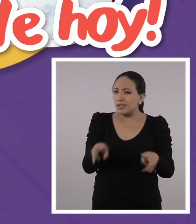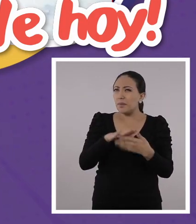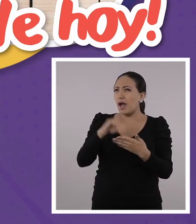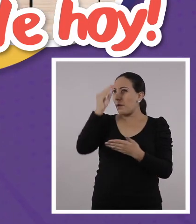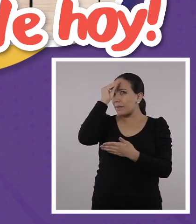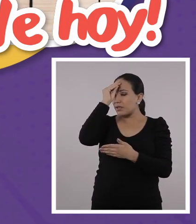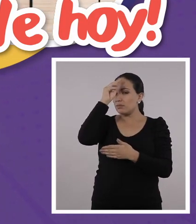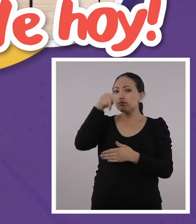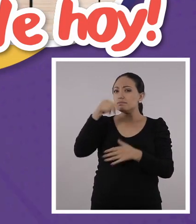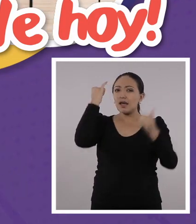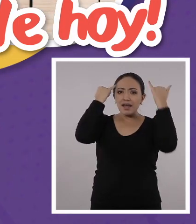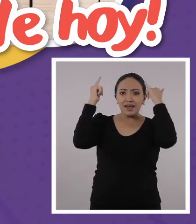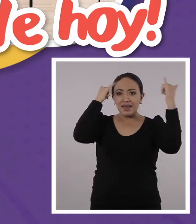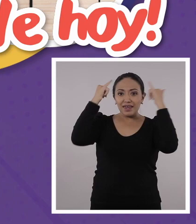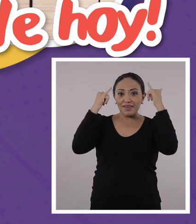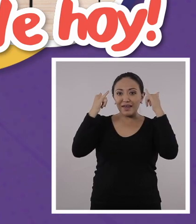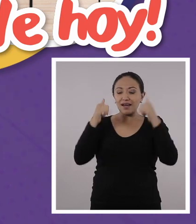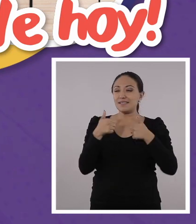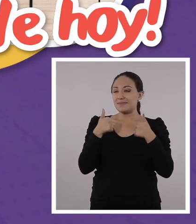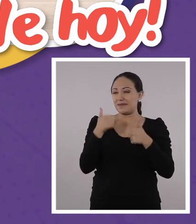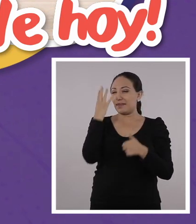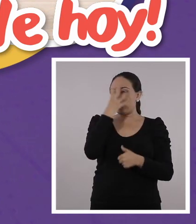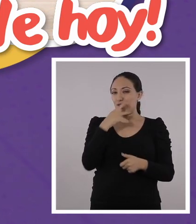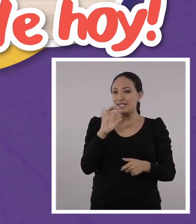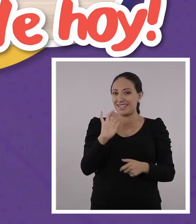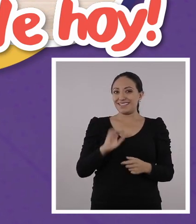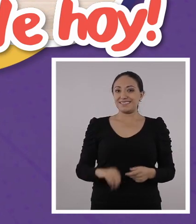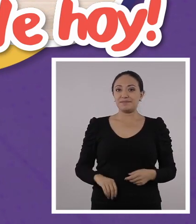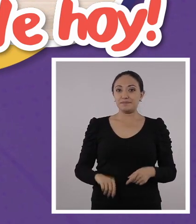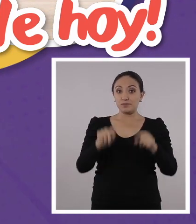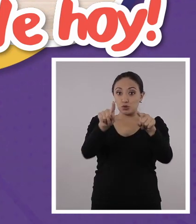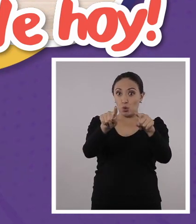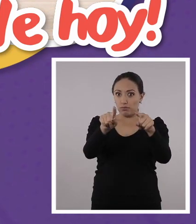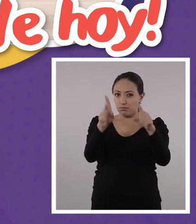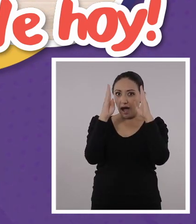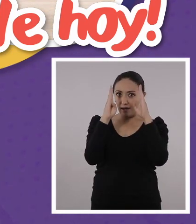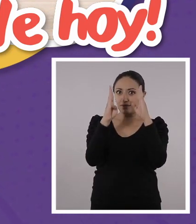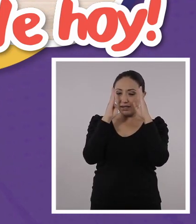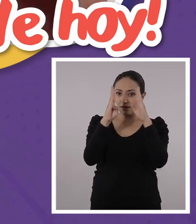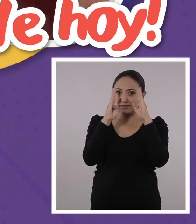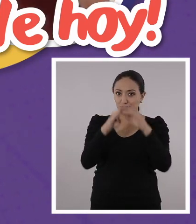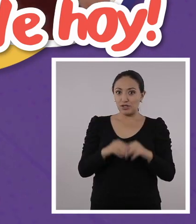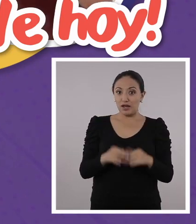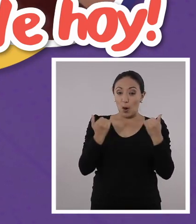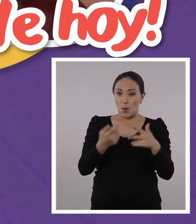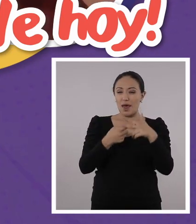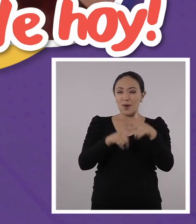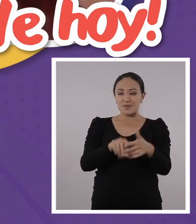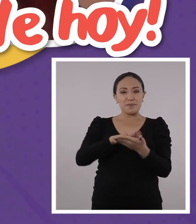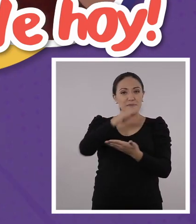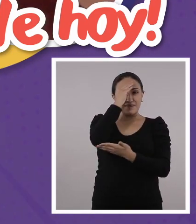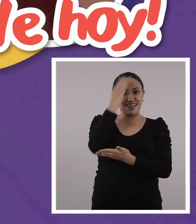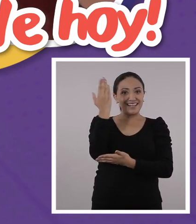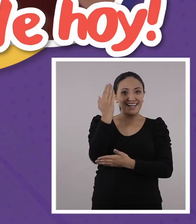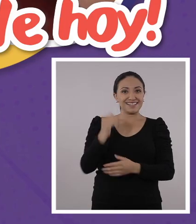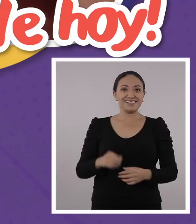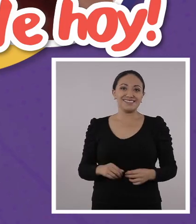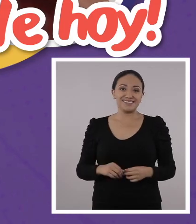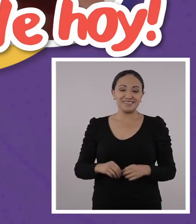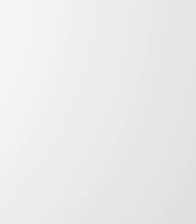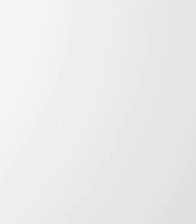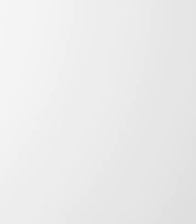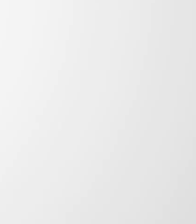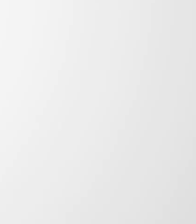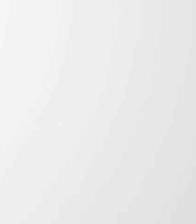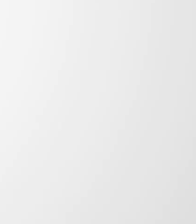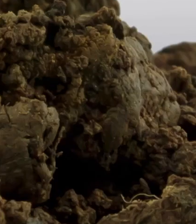aprenderemos a crear ideas con unos ejercicios súper chéveres. Así que pilas, chicos y chicas, que ya comienza a aprender la